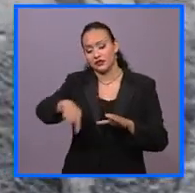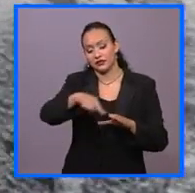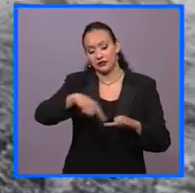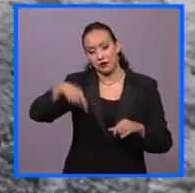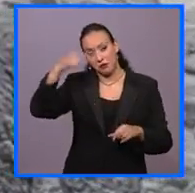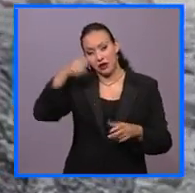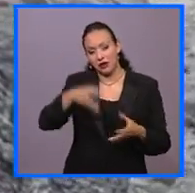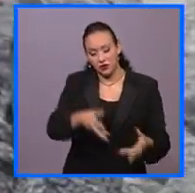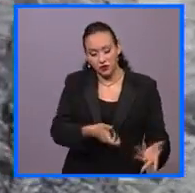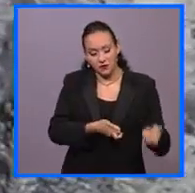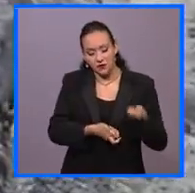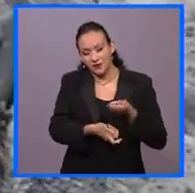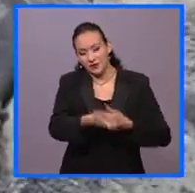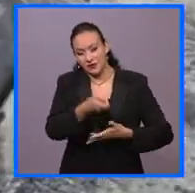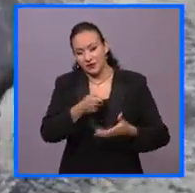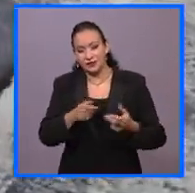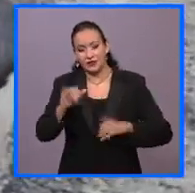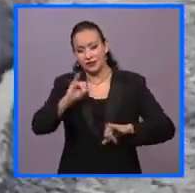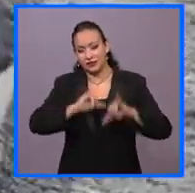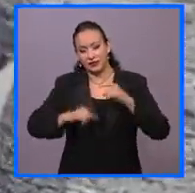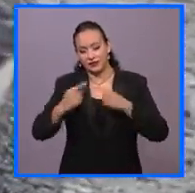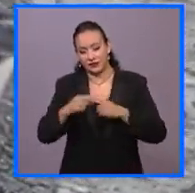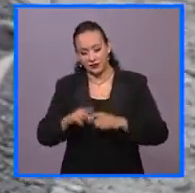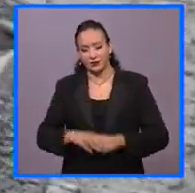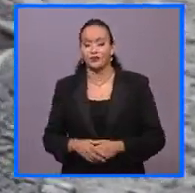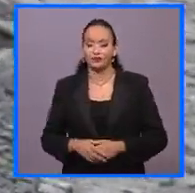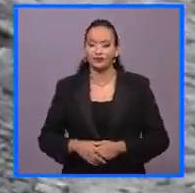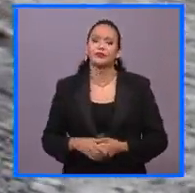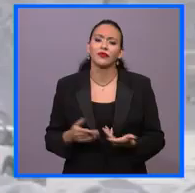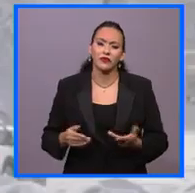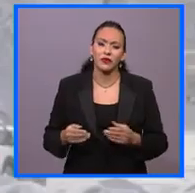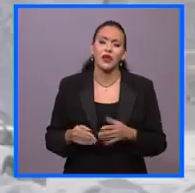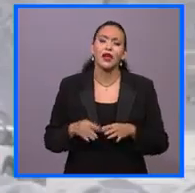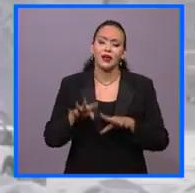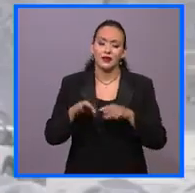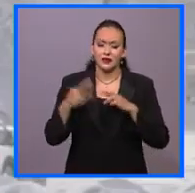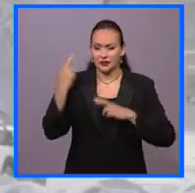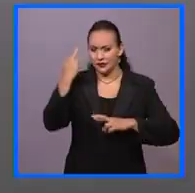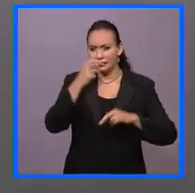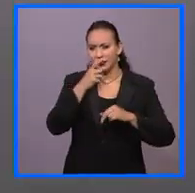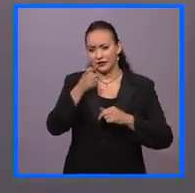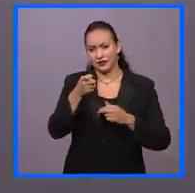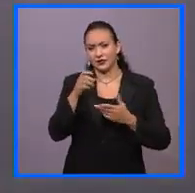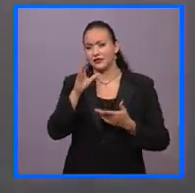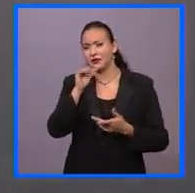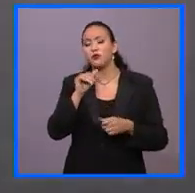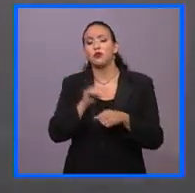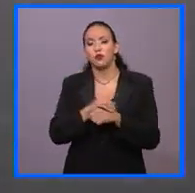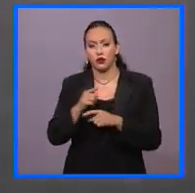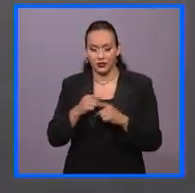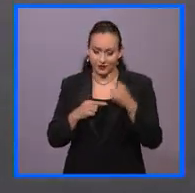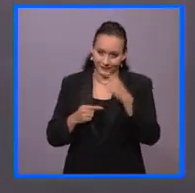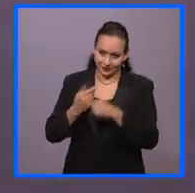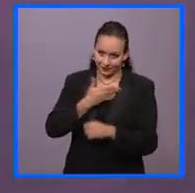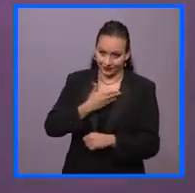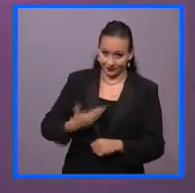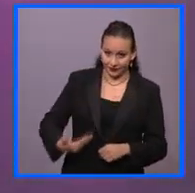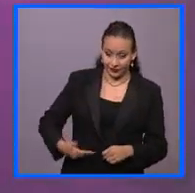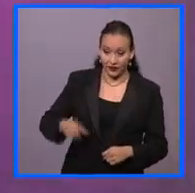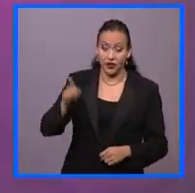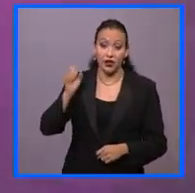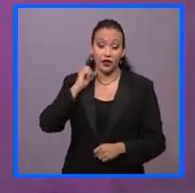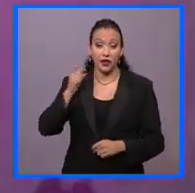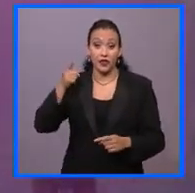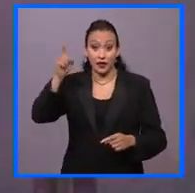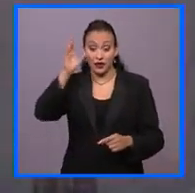para la extracción de cualquier hidrocarburo. El Pleno declaró su invalidez debido a que el Ejecutivo y Congreso de Coahuila